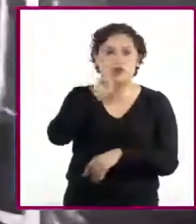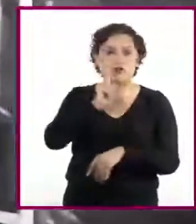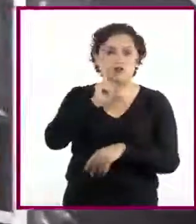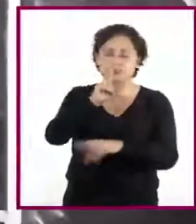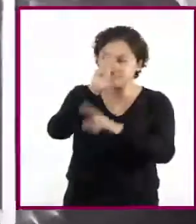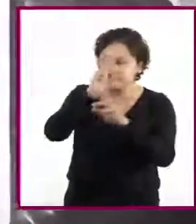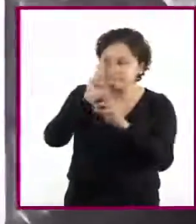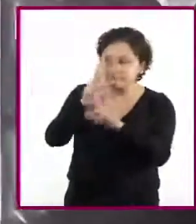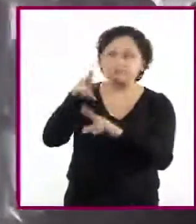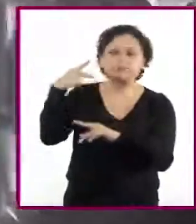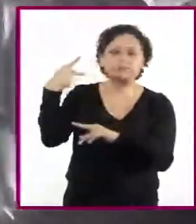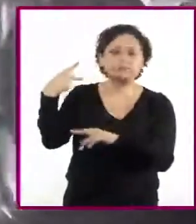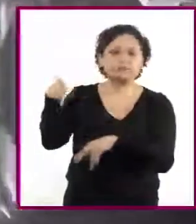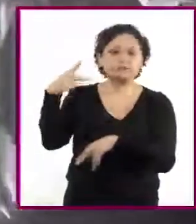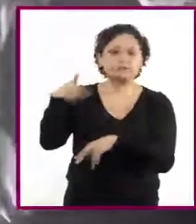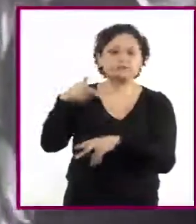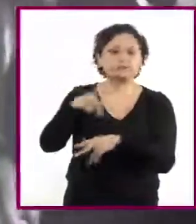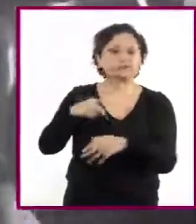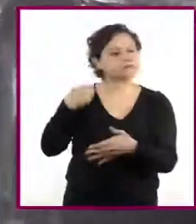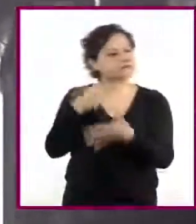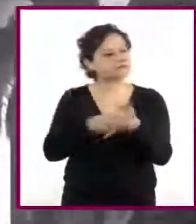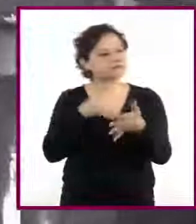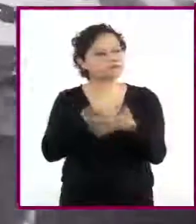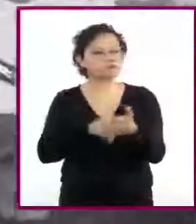de derechos entre blancos y negros.